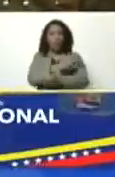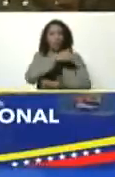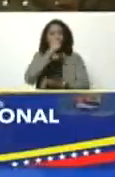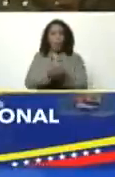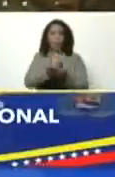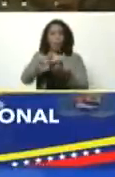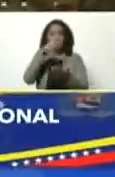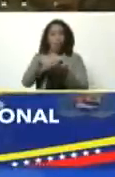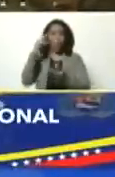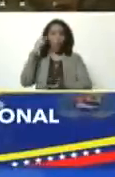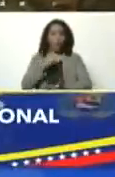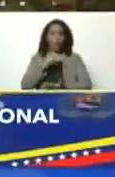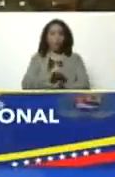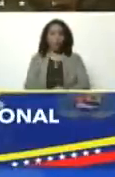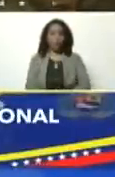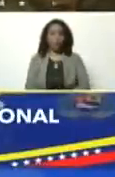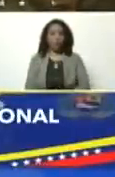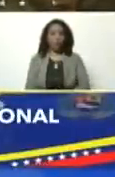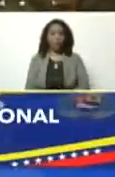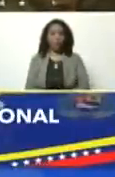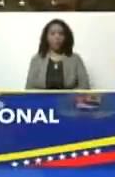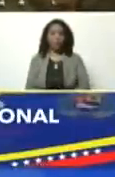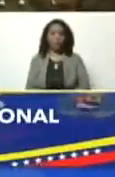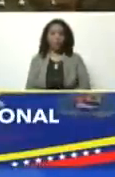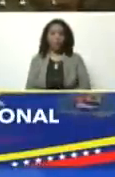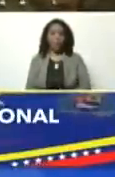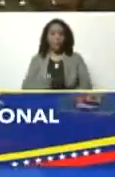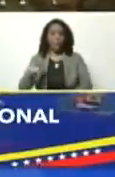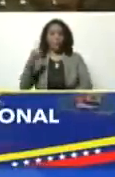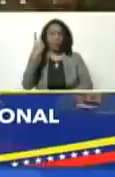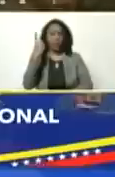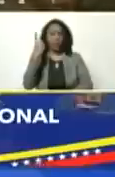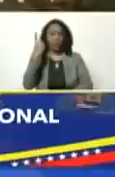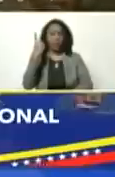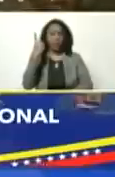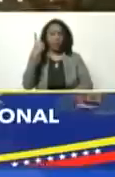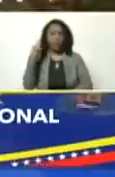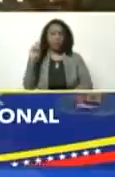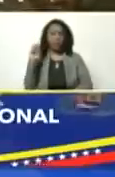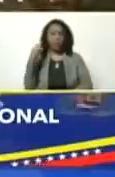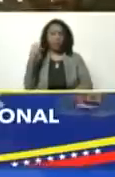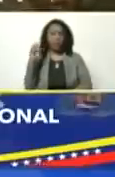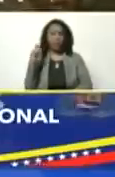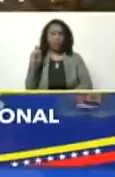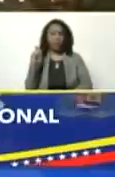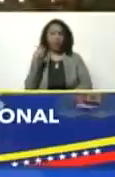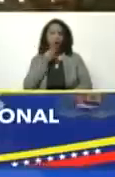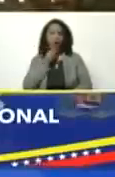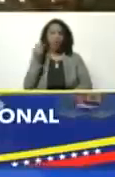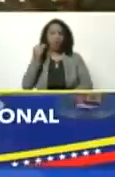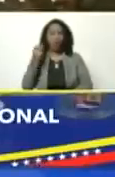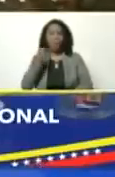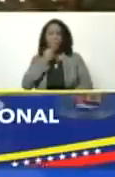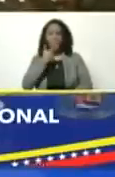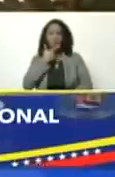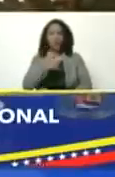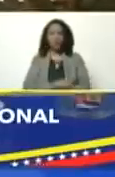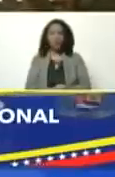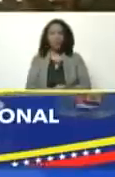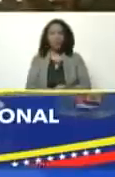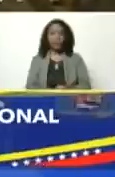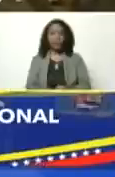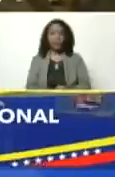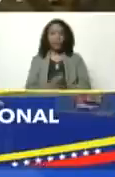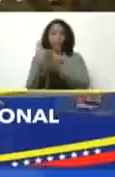Nacional Bolivariana. Primer teniente y teniente de fragata, la juventud hermosa de